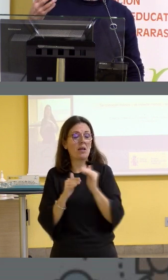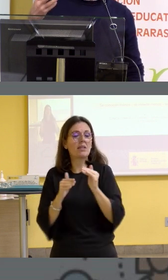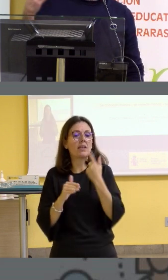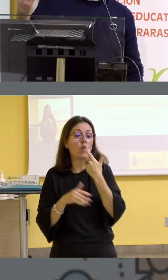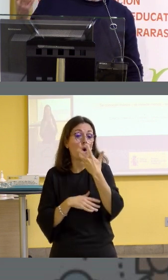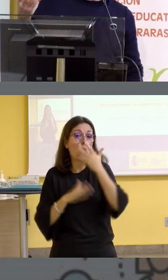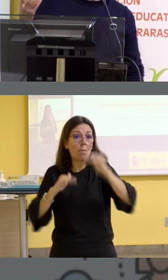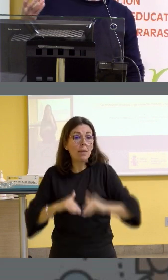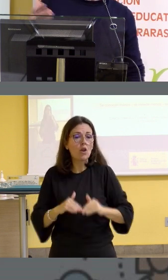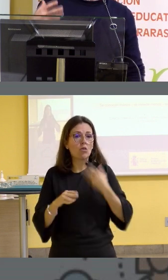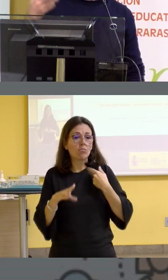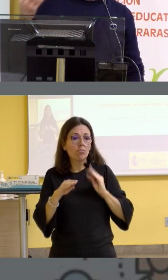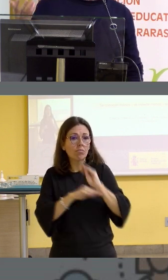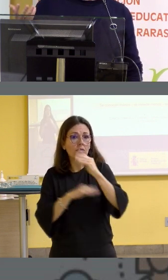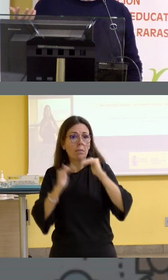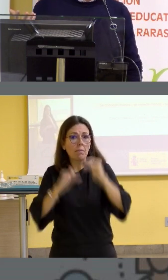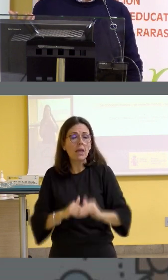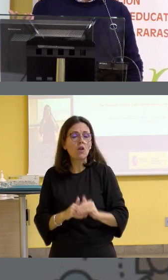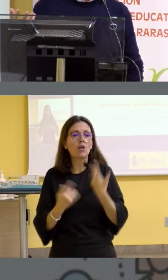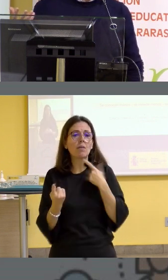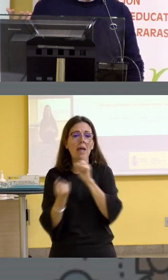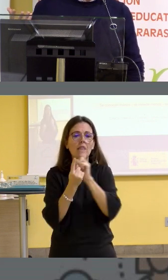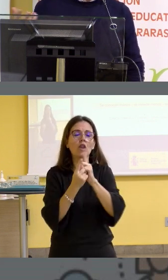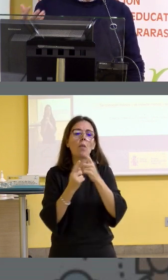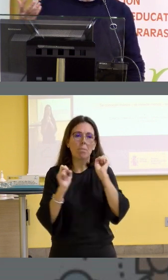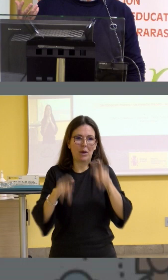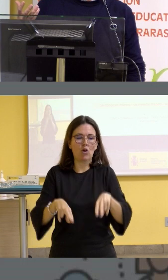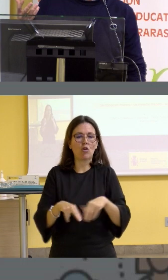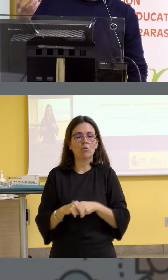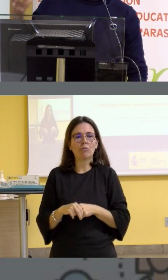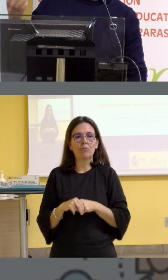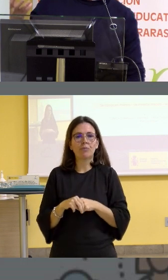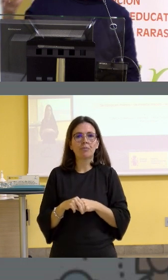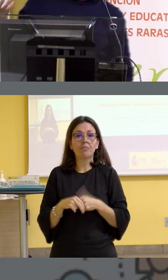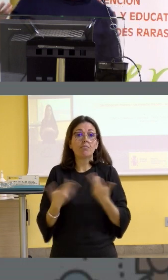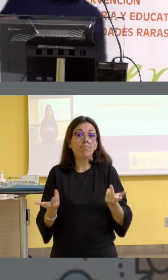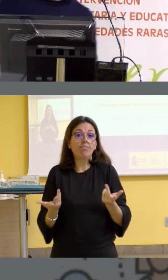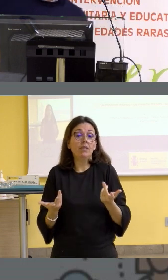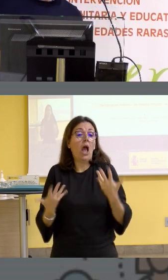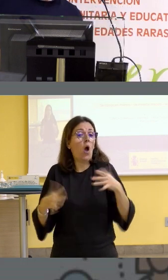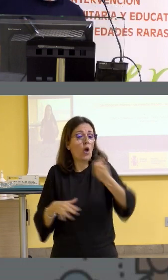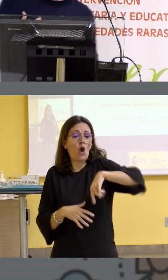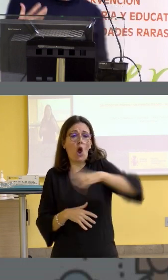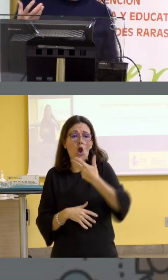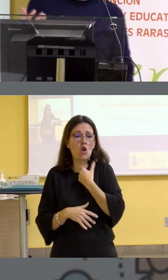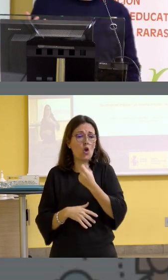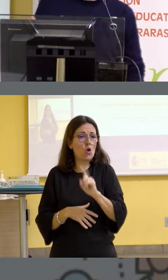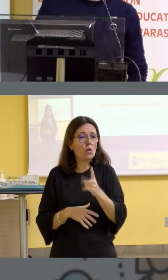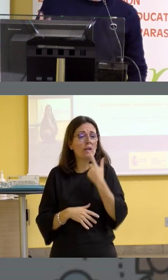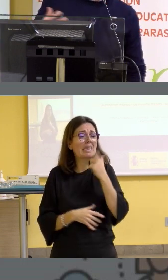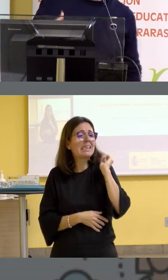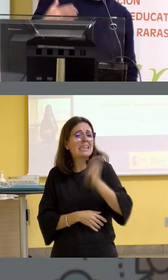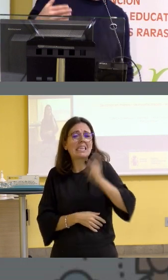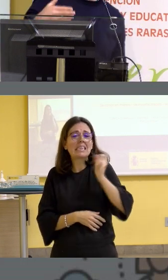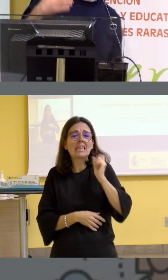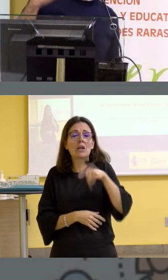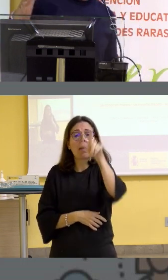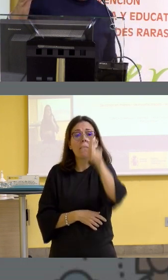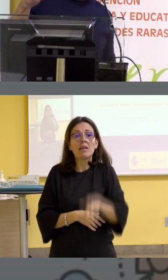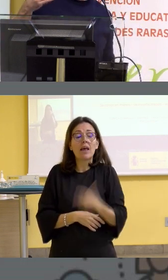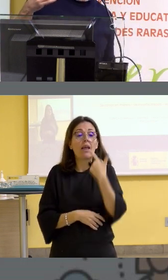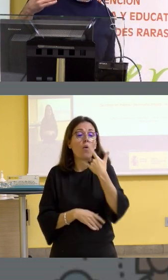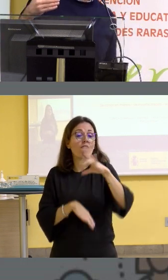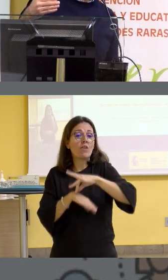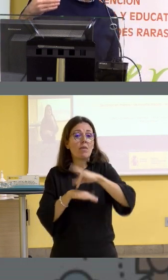menos y lamentablemente se tratan peor. Porque, nos guste o no, es relativamente frecuente que una persona con una